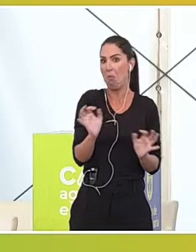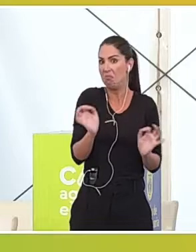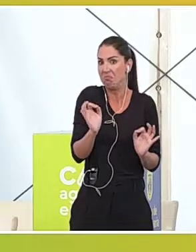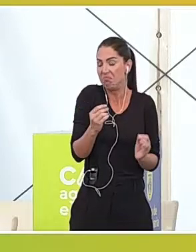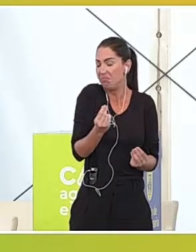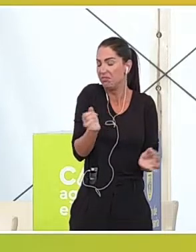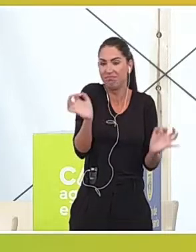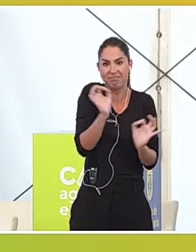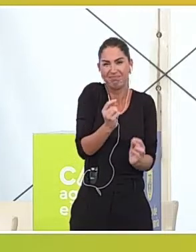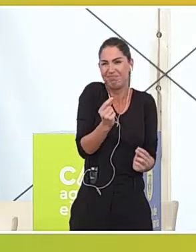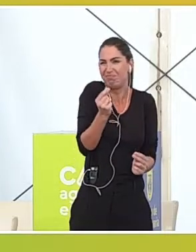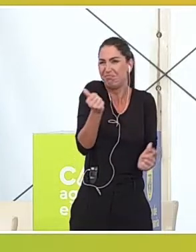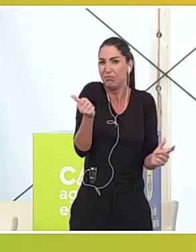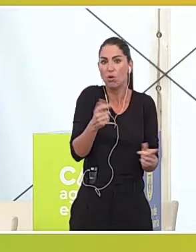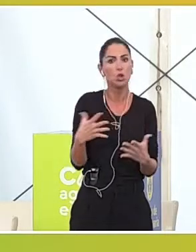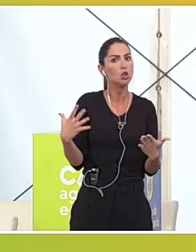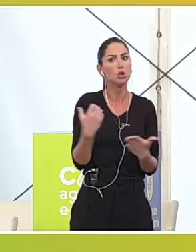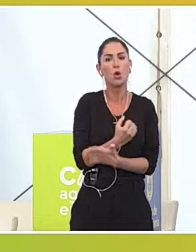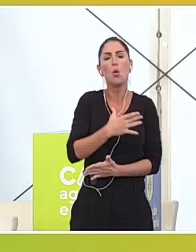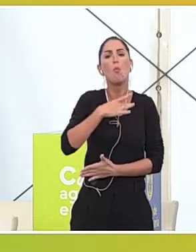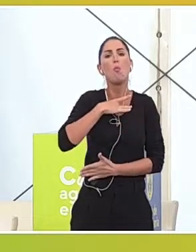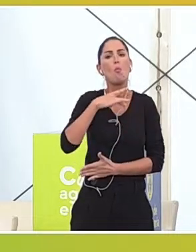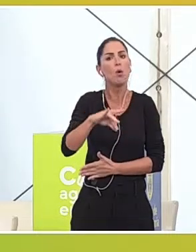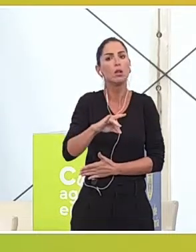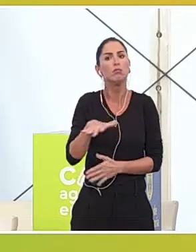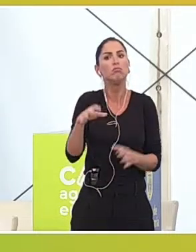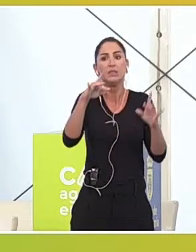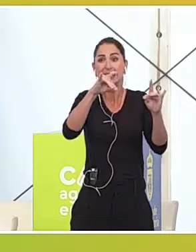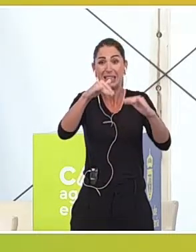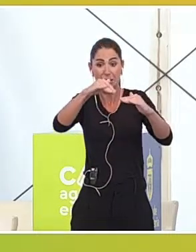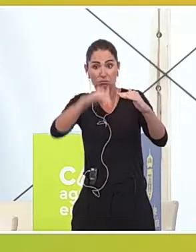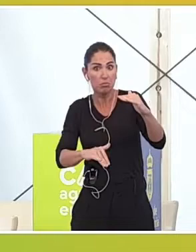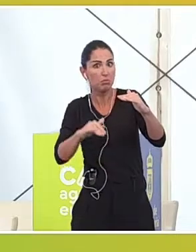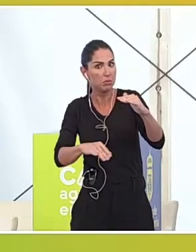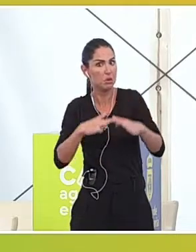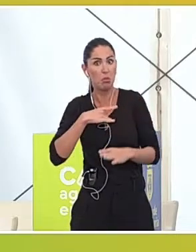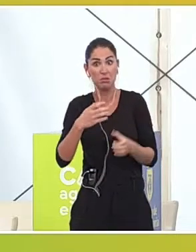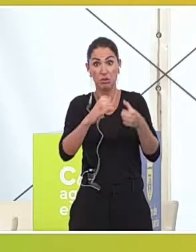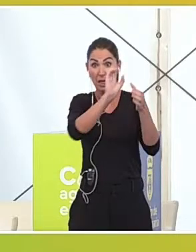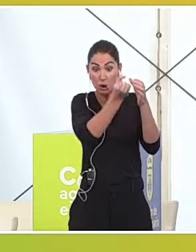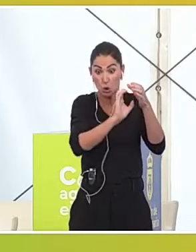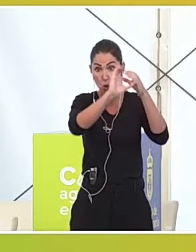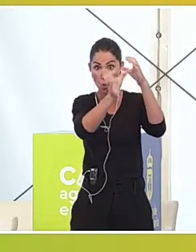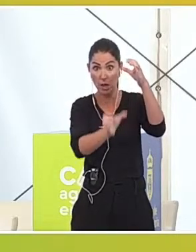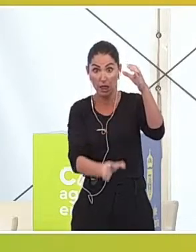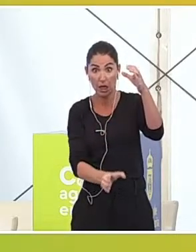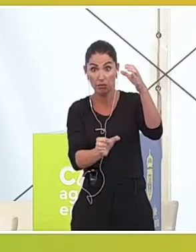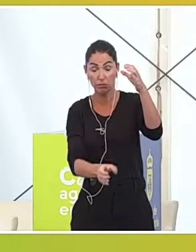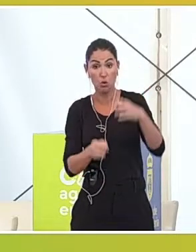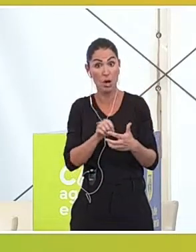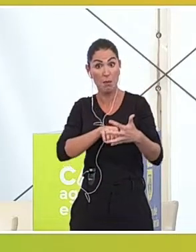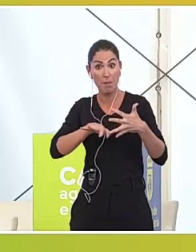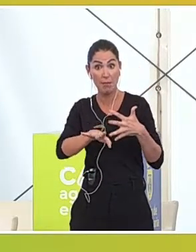prácticamente. Todo se puede realizar bajo tierra, sobre el terreno. Una tubería voy a tener con el permeado,